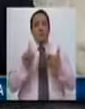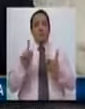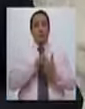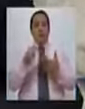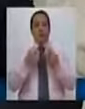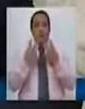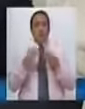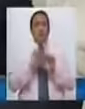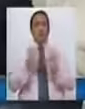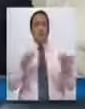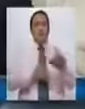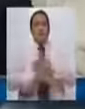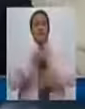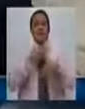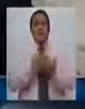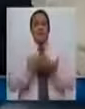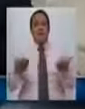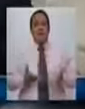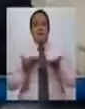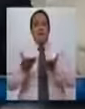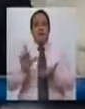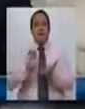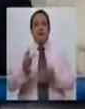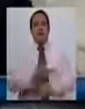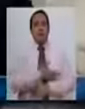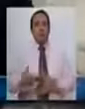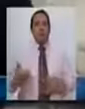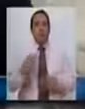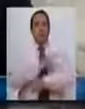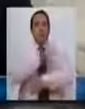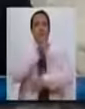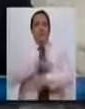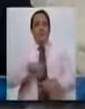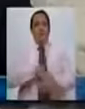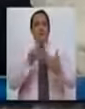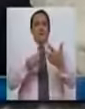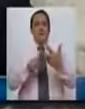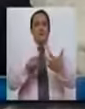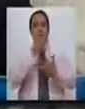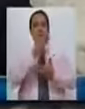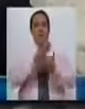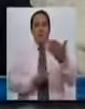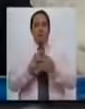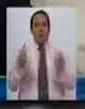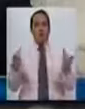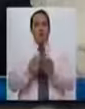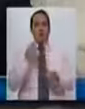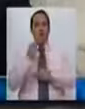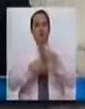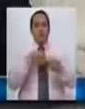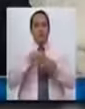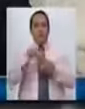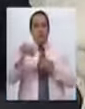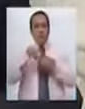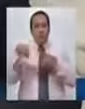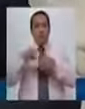se había producido la transferencia de las competencias a Lima como gobierno regional. Y tercero, con un informe del Consejo Nacional de Descentralización,